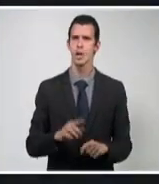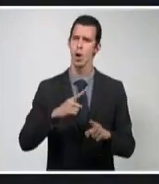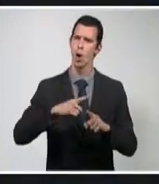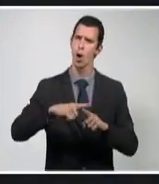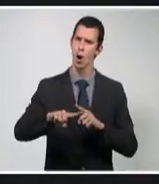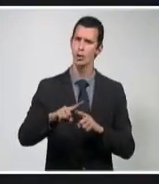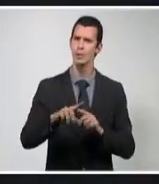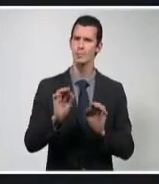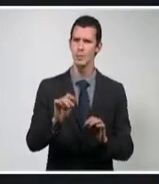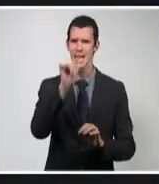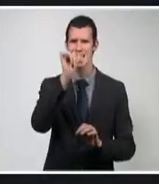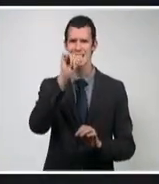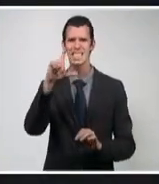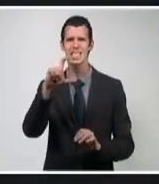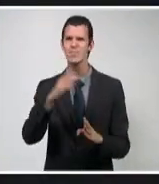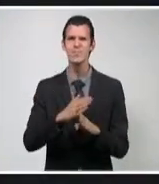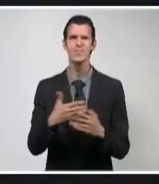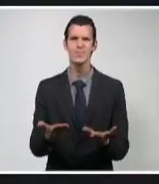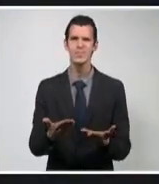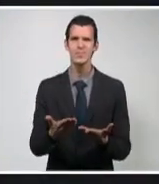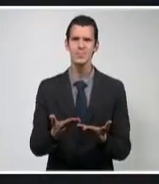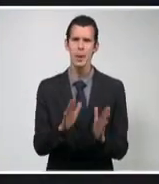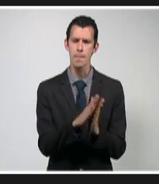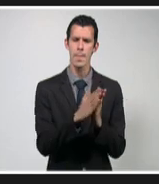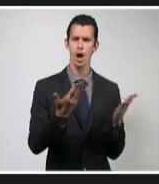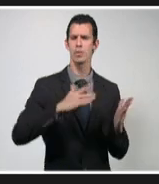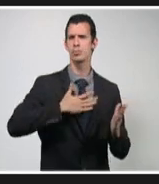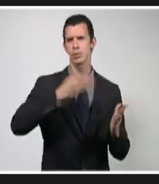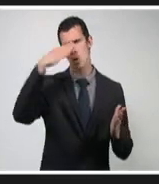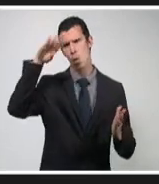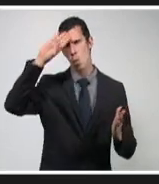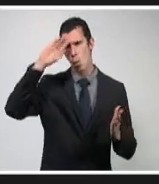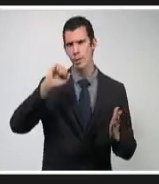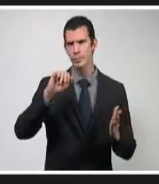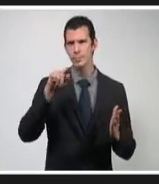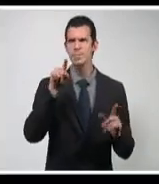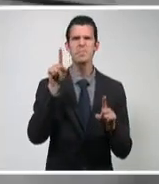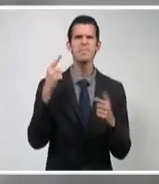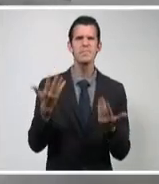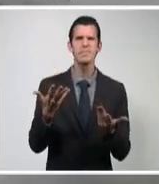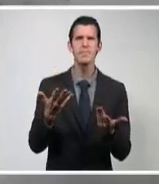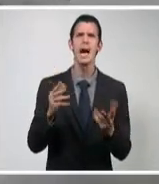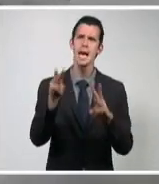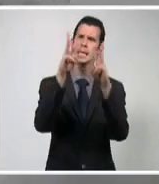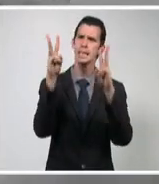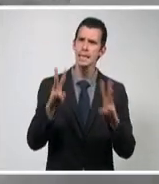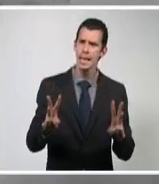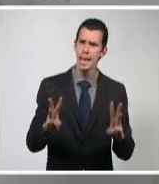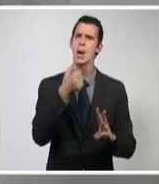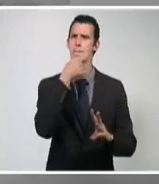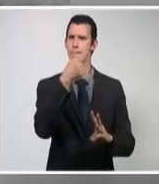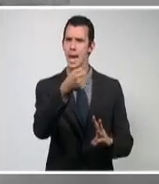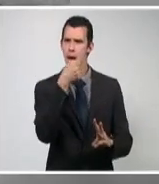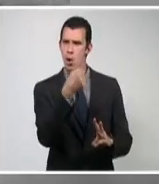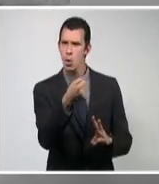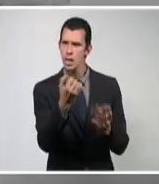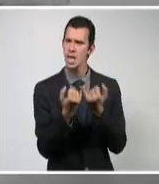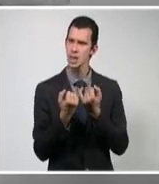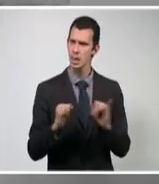el 27 de enero. Diario de Cuba, su representante. Vamos a verlo en la misma imagen, en la misma foto. Mauricio